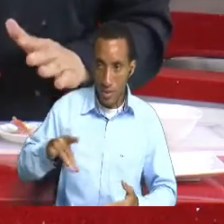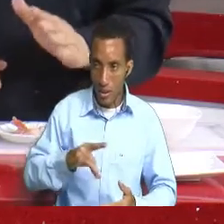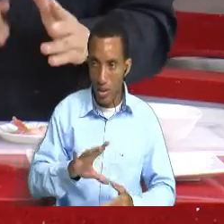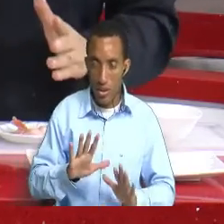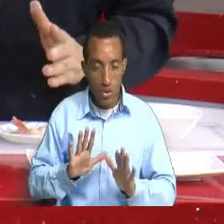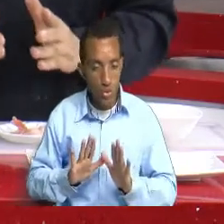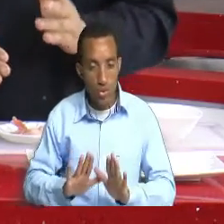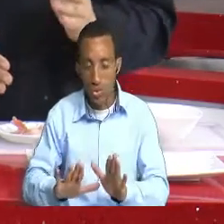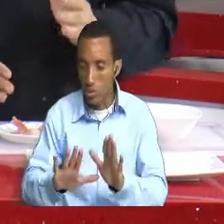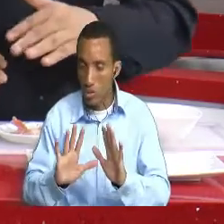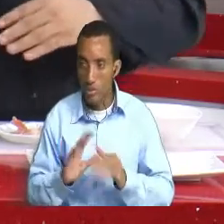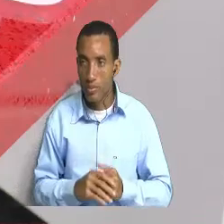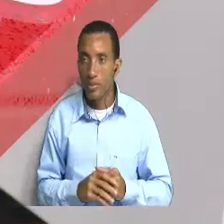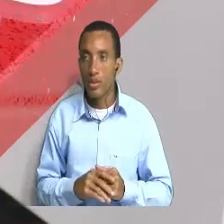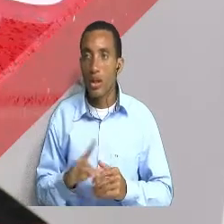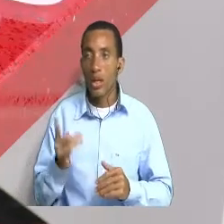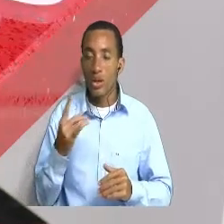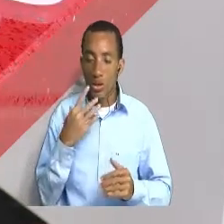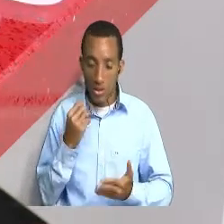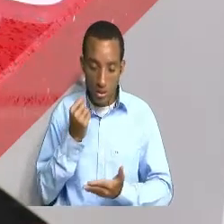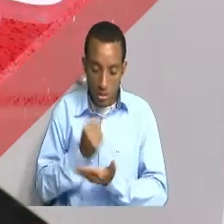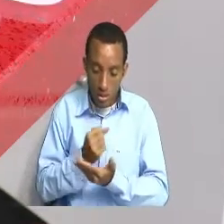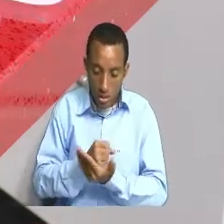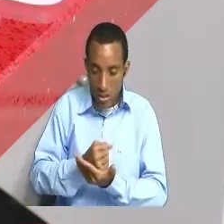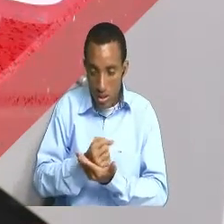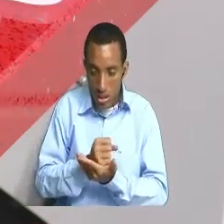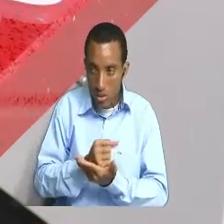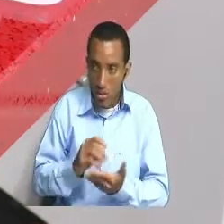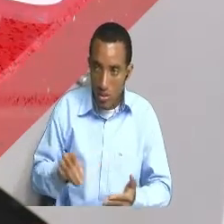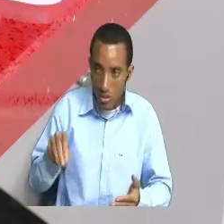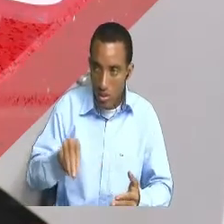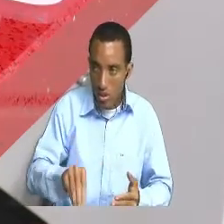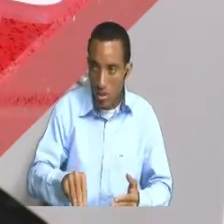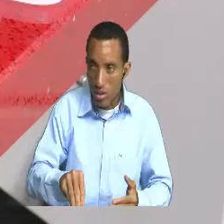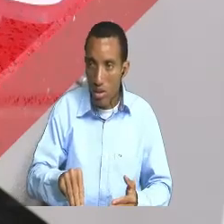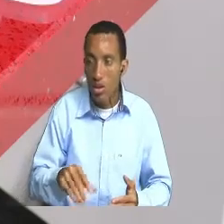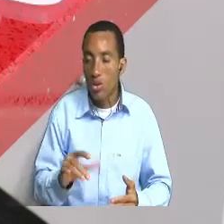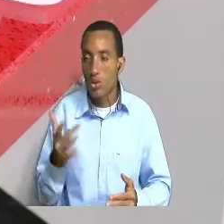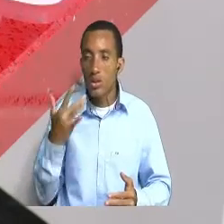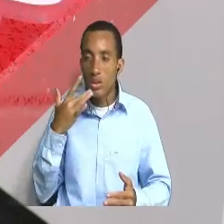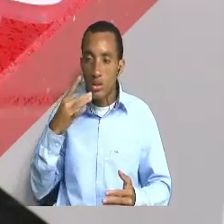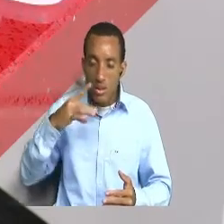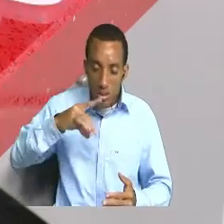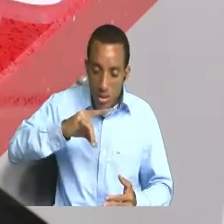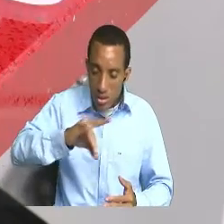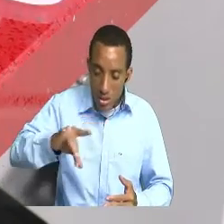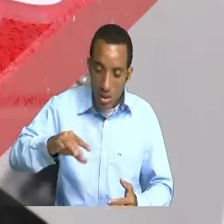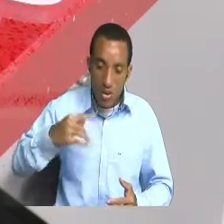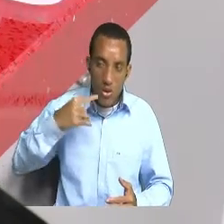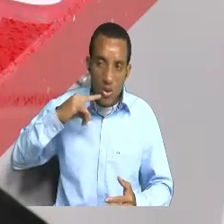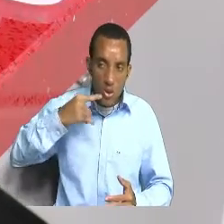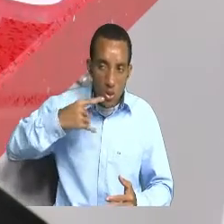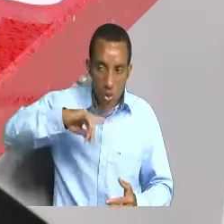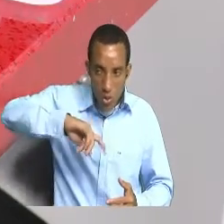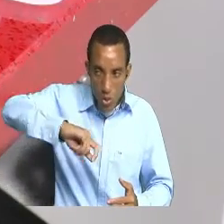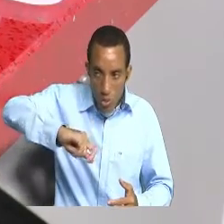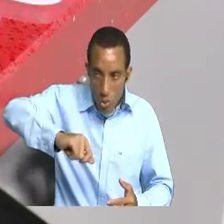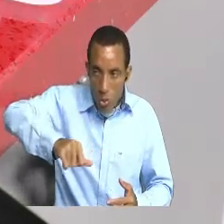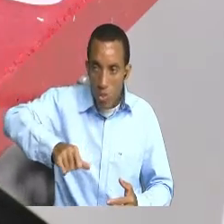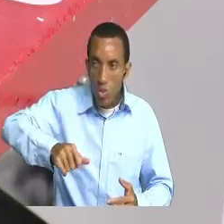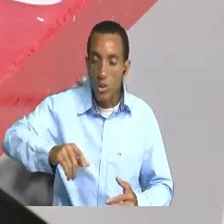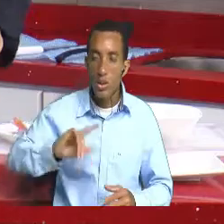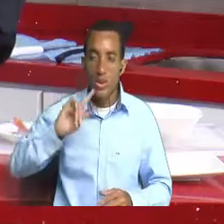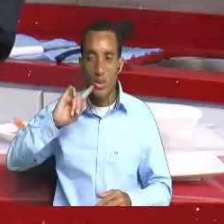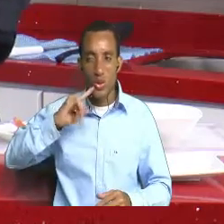ellos y cuando no le agrega bajo ya un sabor adicional cuando le agrega digamos limón nosotros sabor adicional entonces aquí vamos a